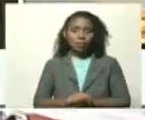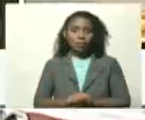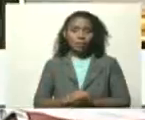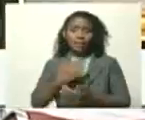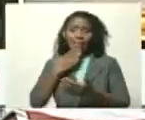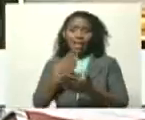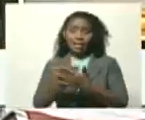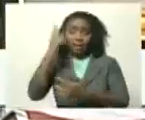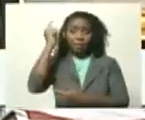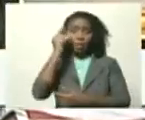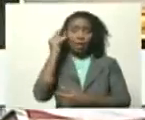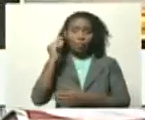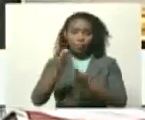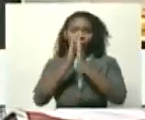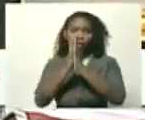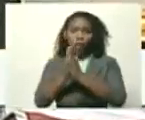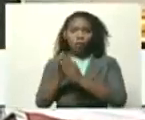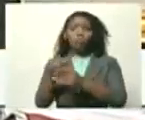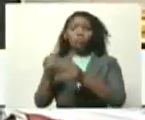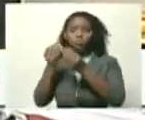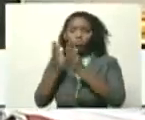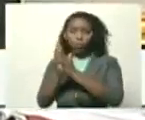Gracias, diputado, por favor, ocupe su curul.